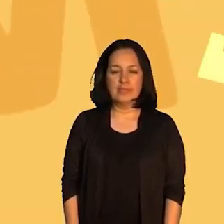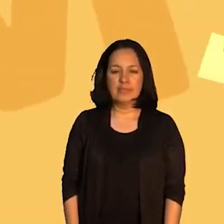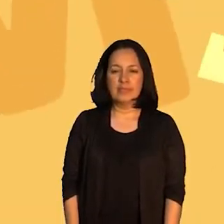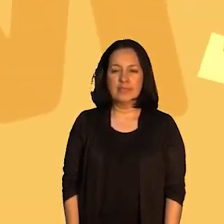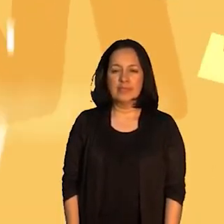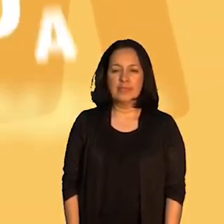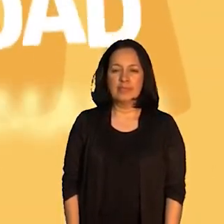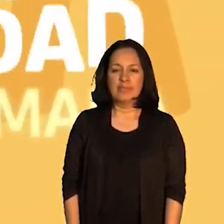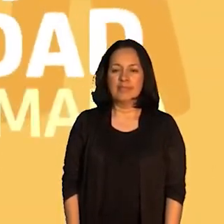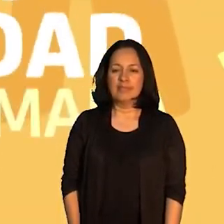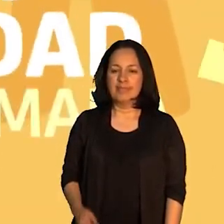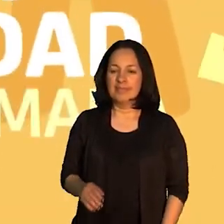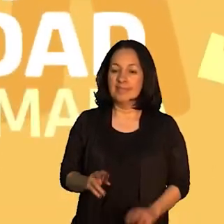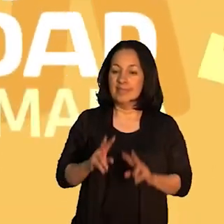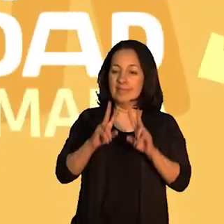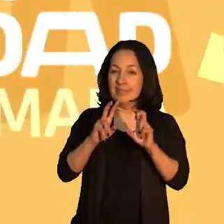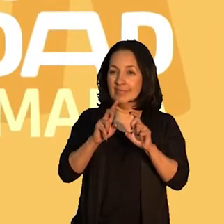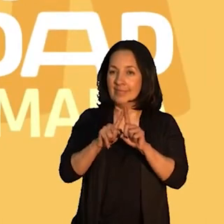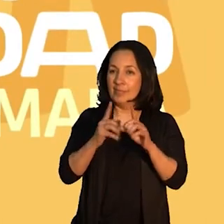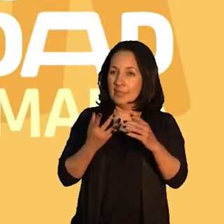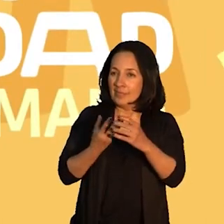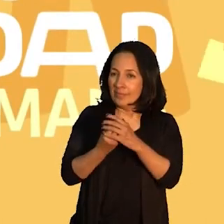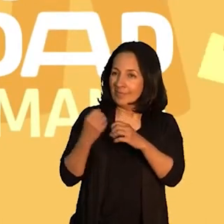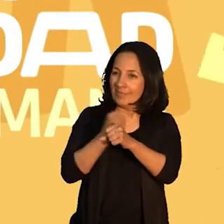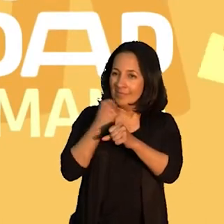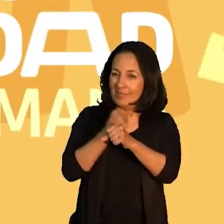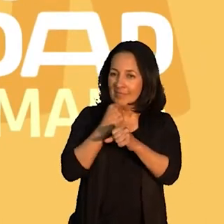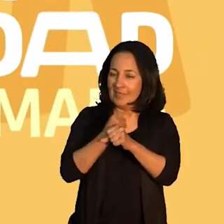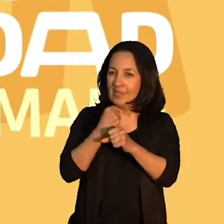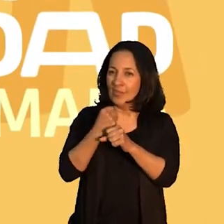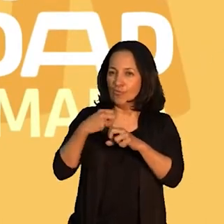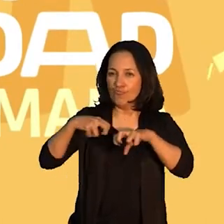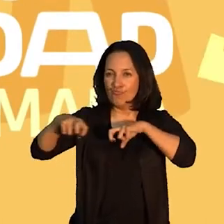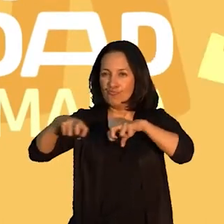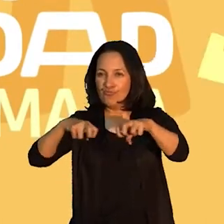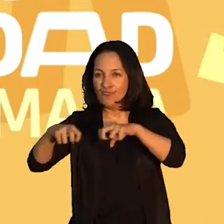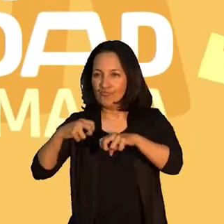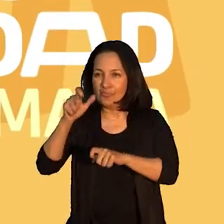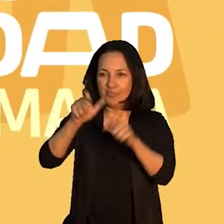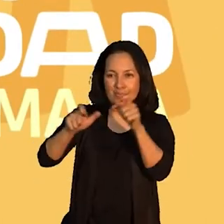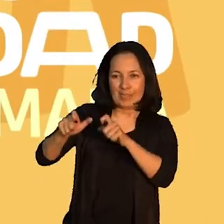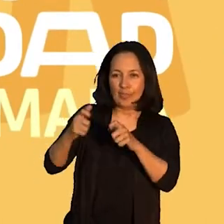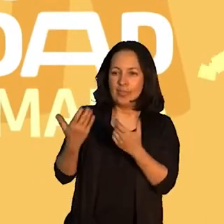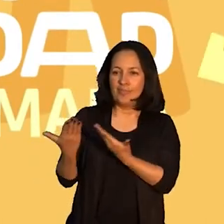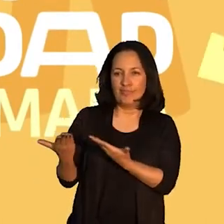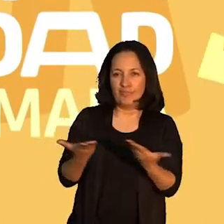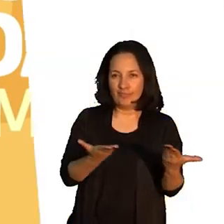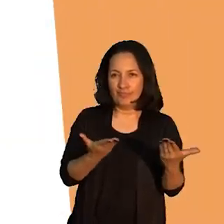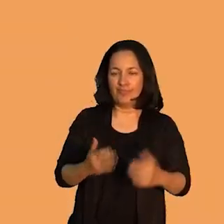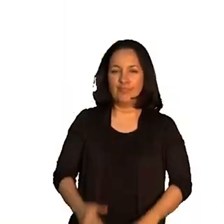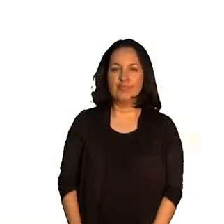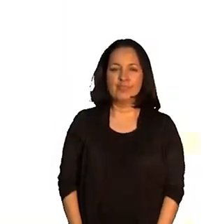Y los nominados en la categoría de inclusión laboral de personas en movilidad humana son